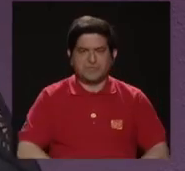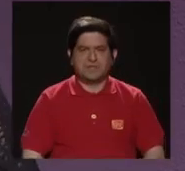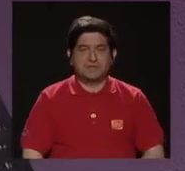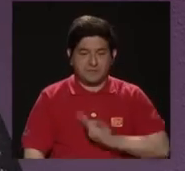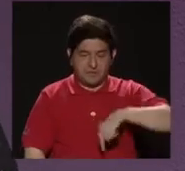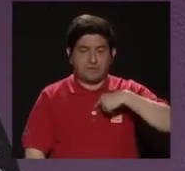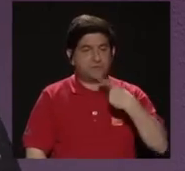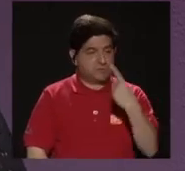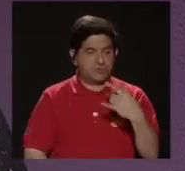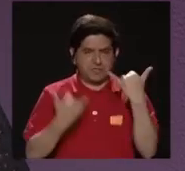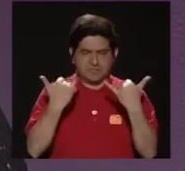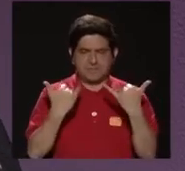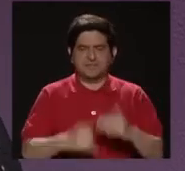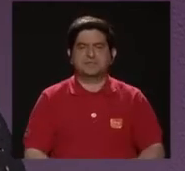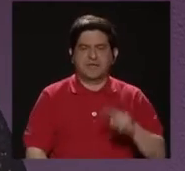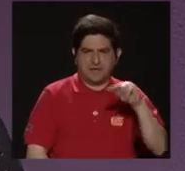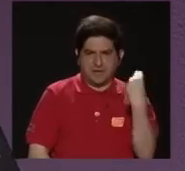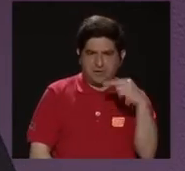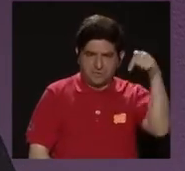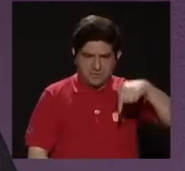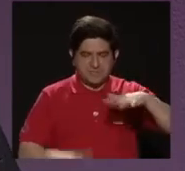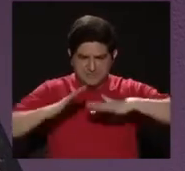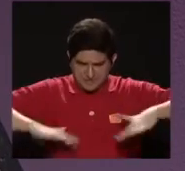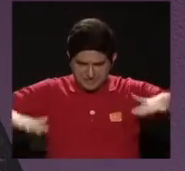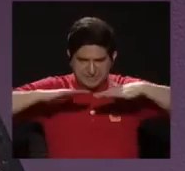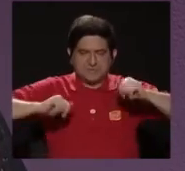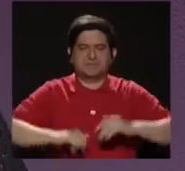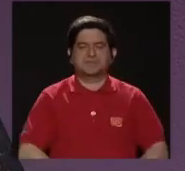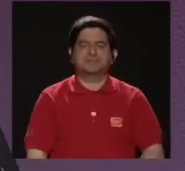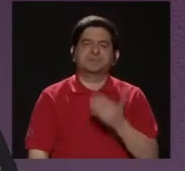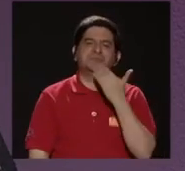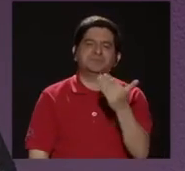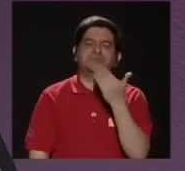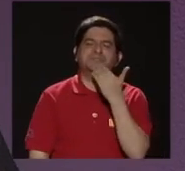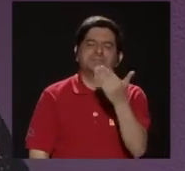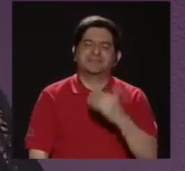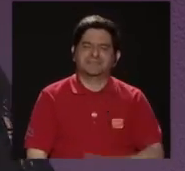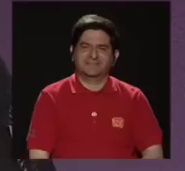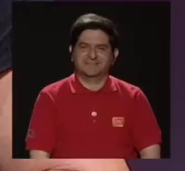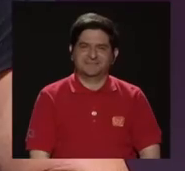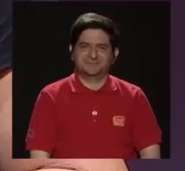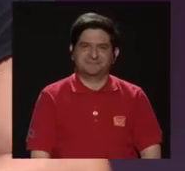podamos anunciarlo también desde esta tribuna. Muchísimas gracias.